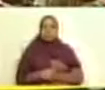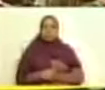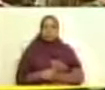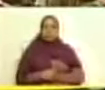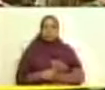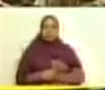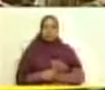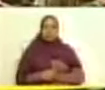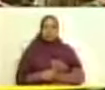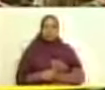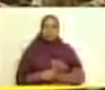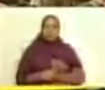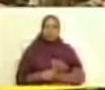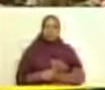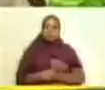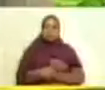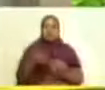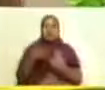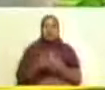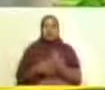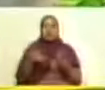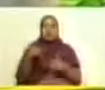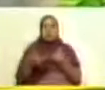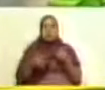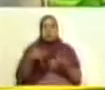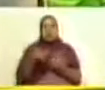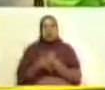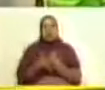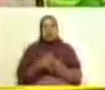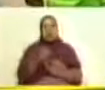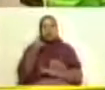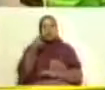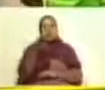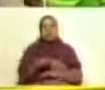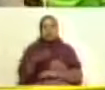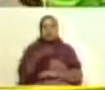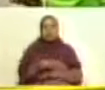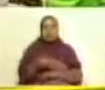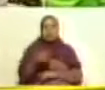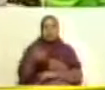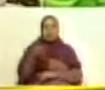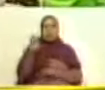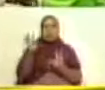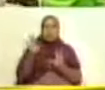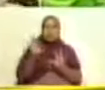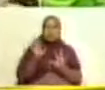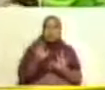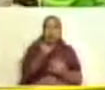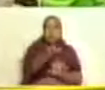intenciones, sobre todo en el campo de los migrantes.